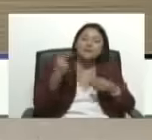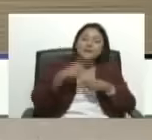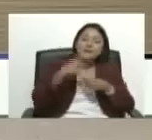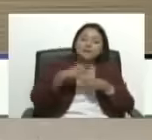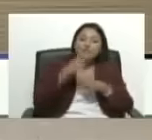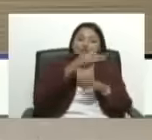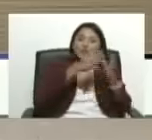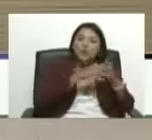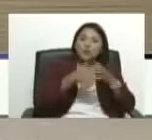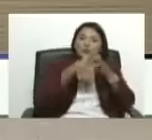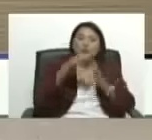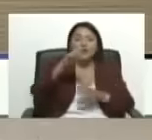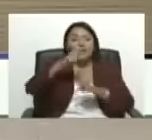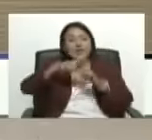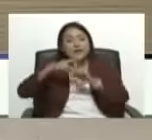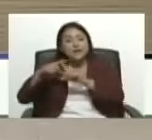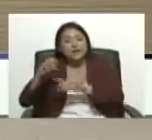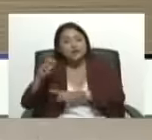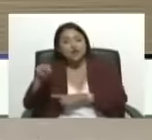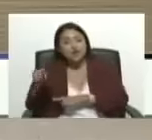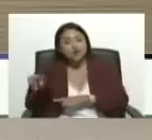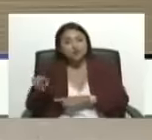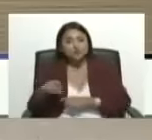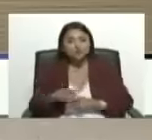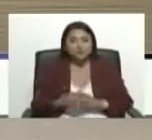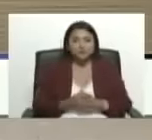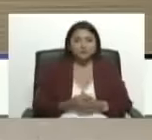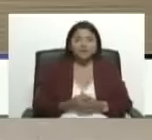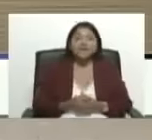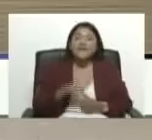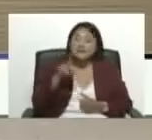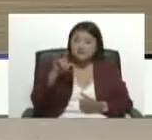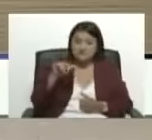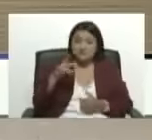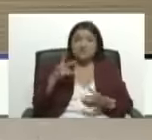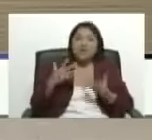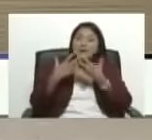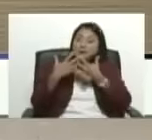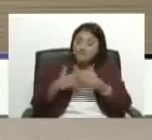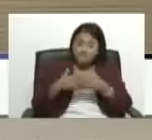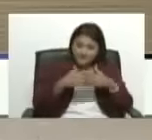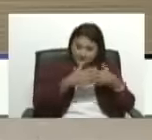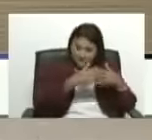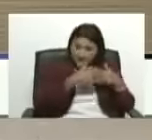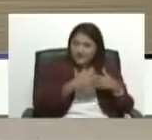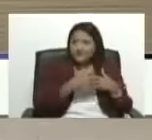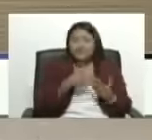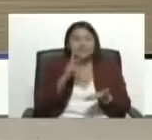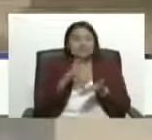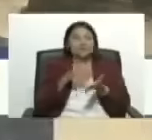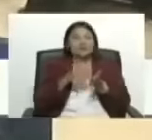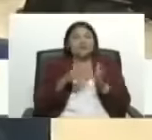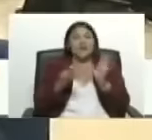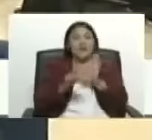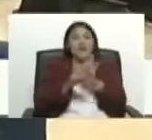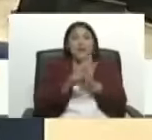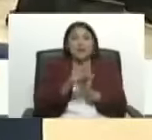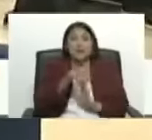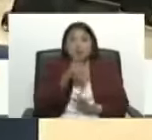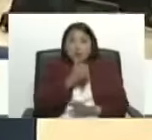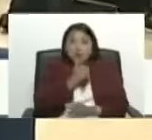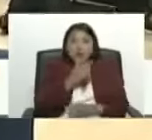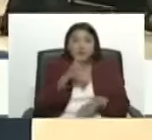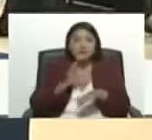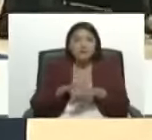transnacionales. Y esas empresas que están participando de esa ilegalidad, disponiendo de un mar que no